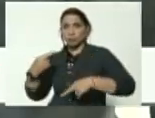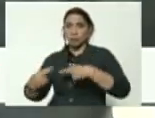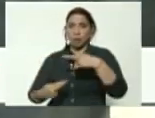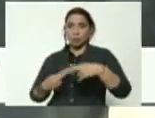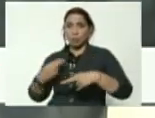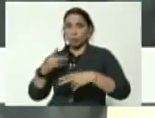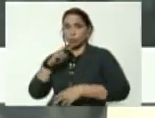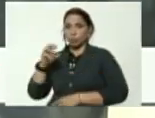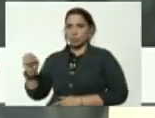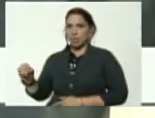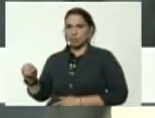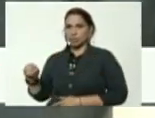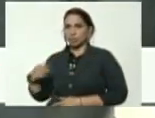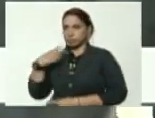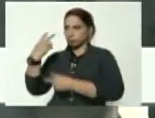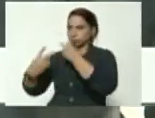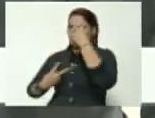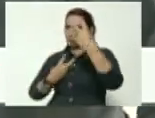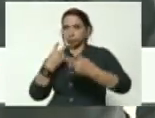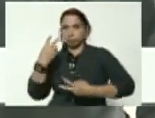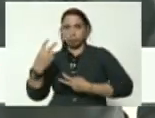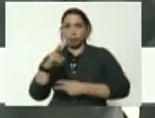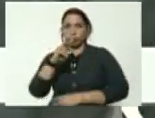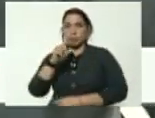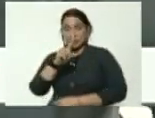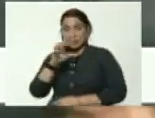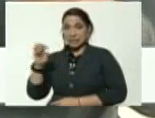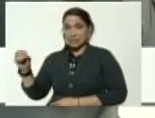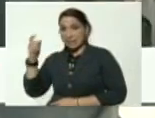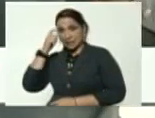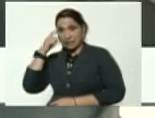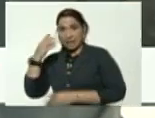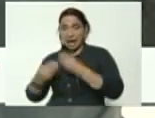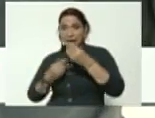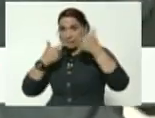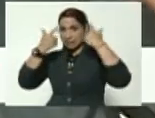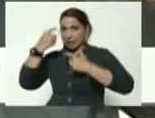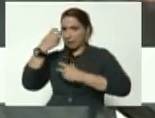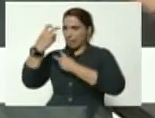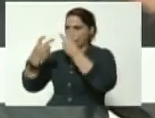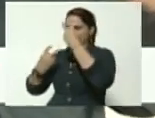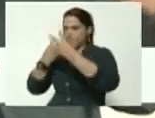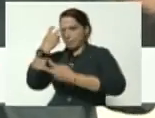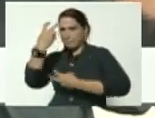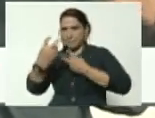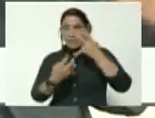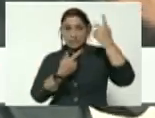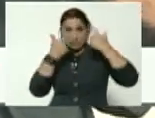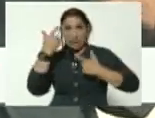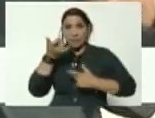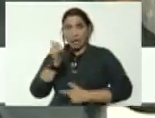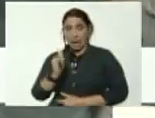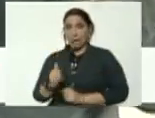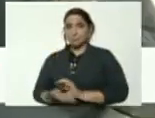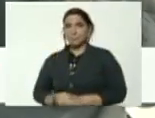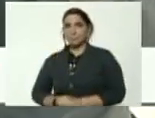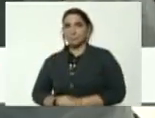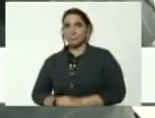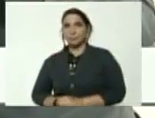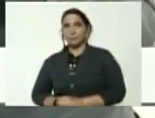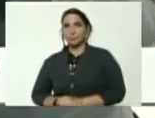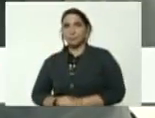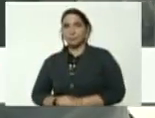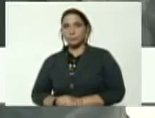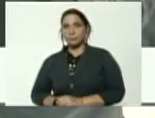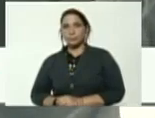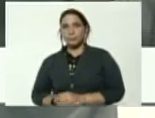gira de los 100 días, que es un gran recorrido nacional que hace el comandante. Recordemos que mientras el comandante está en el presidio en Yare, está